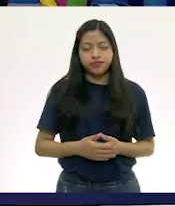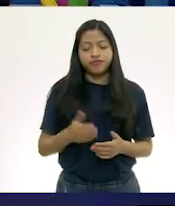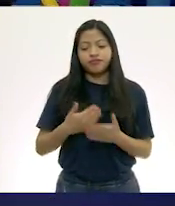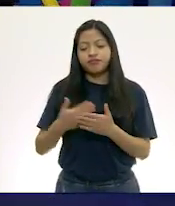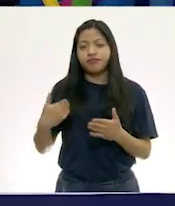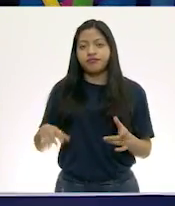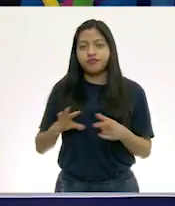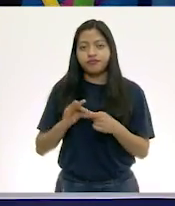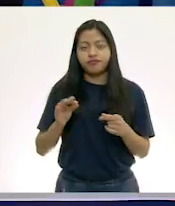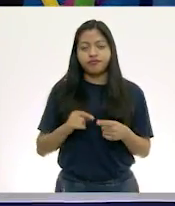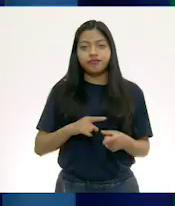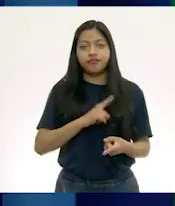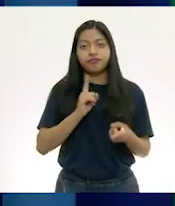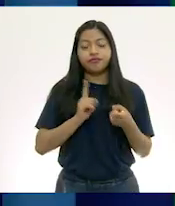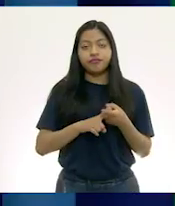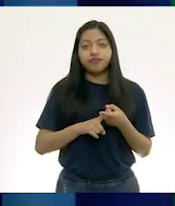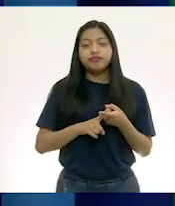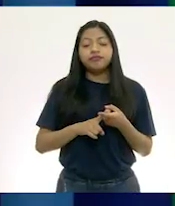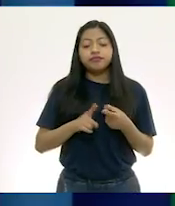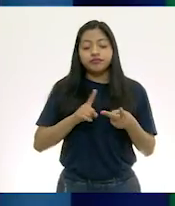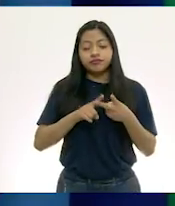Mencionamos que estaba Ra,